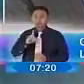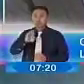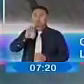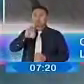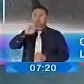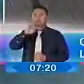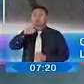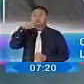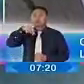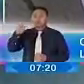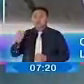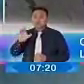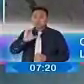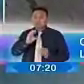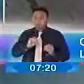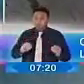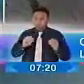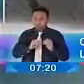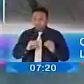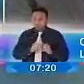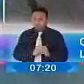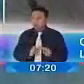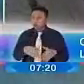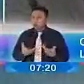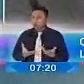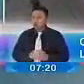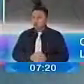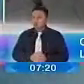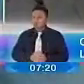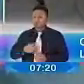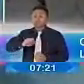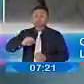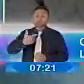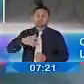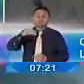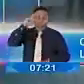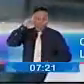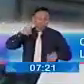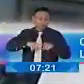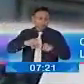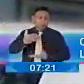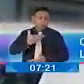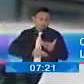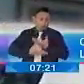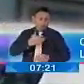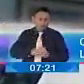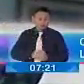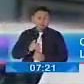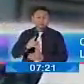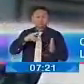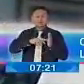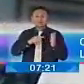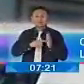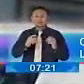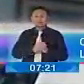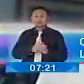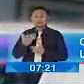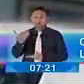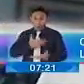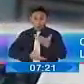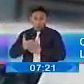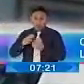es esto para la industria? Mire, un acuerdo comercial también representa no solo solamente el incremento del